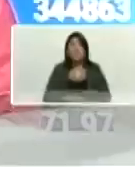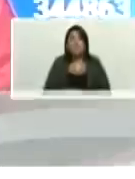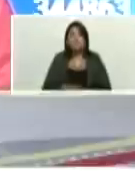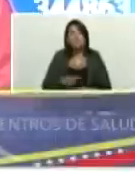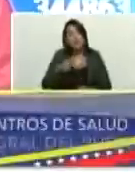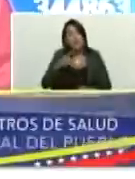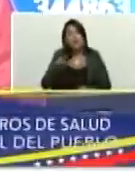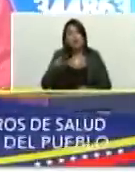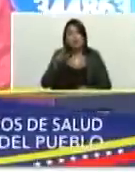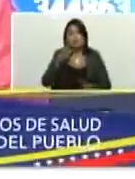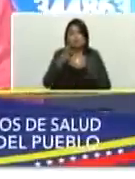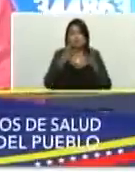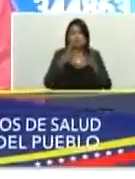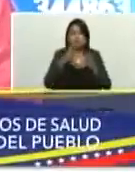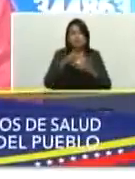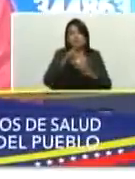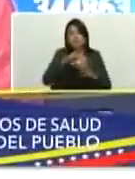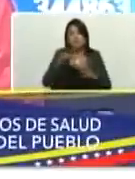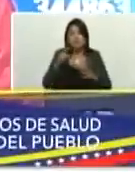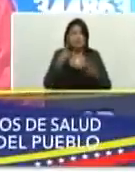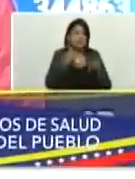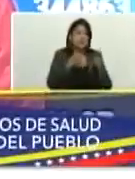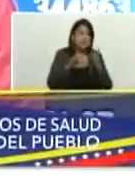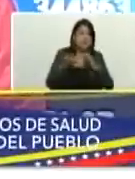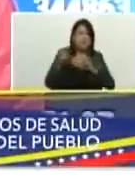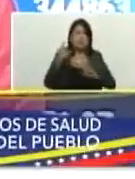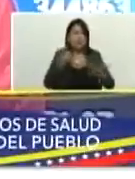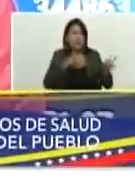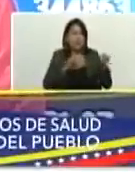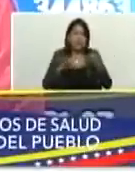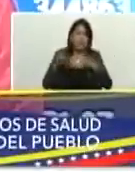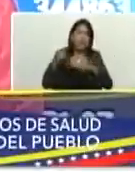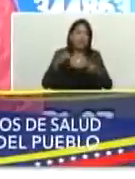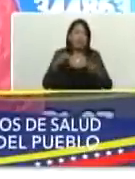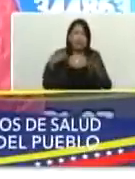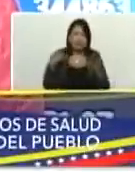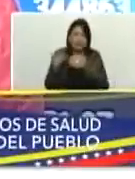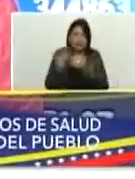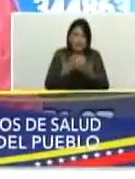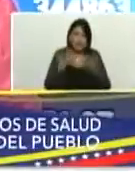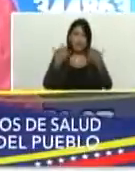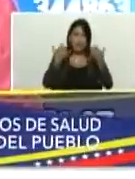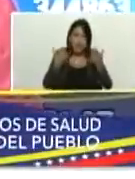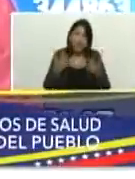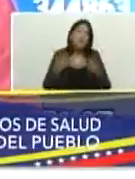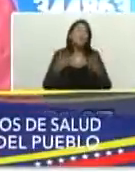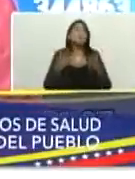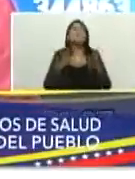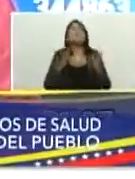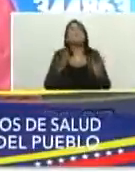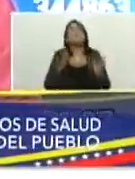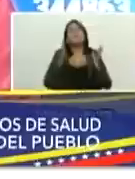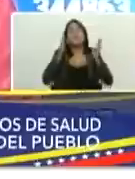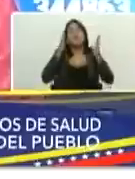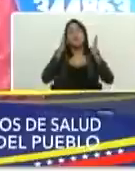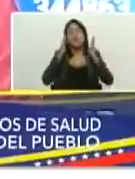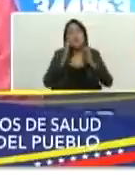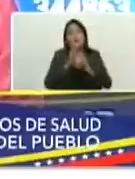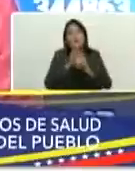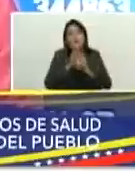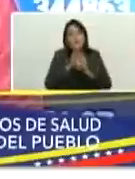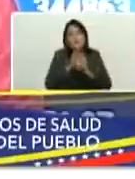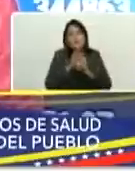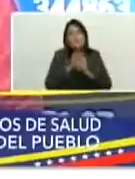llenos de traidores y de traiciones, llegó por fin el proyecto original, el proyecto de Simón